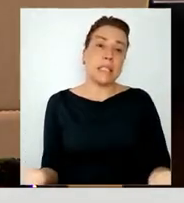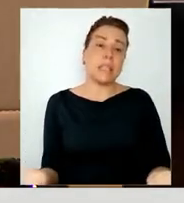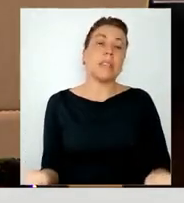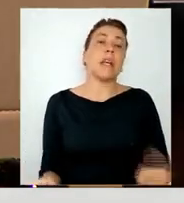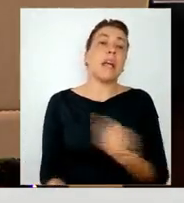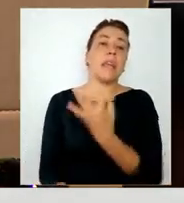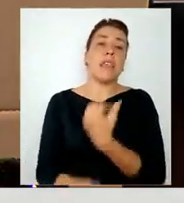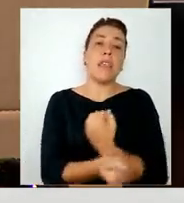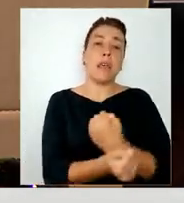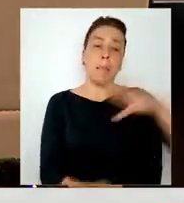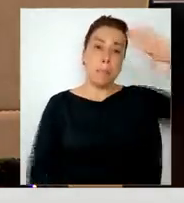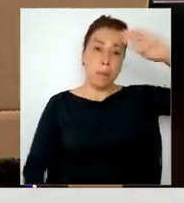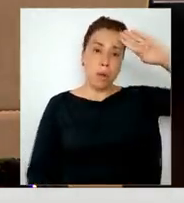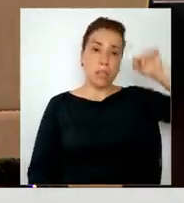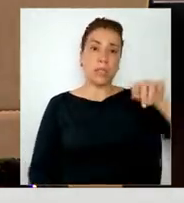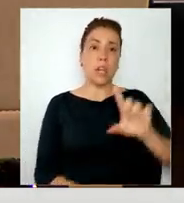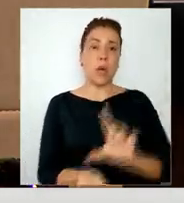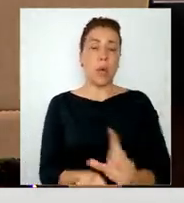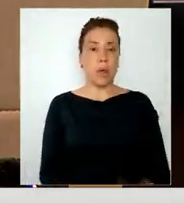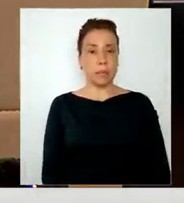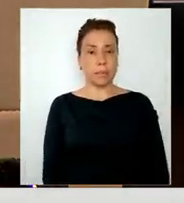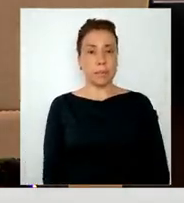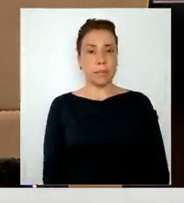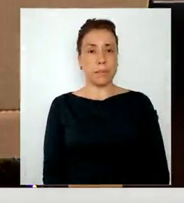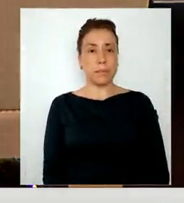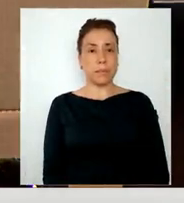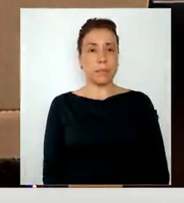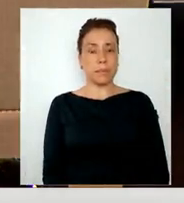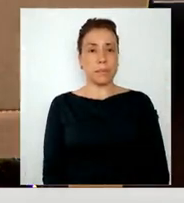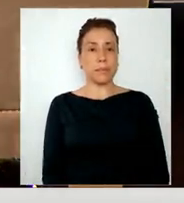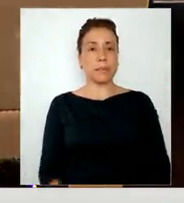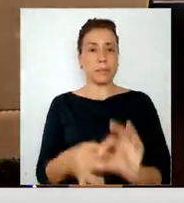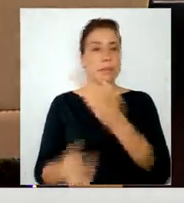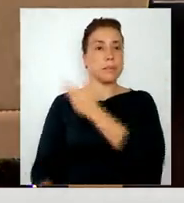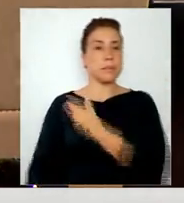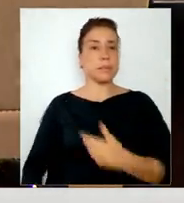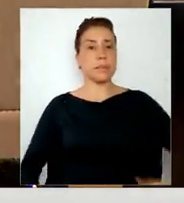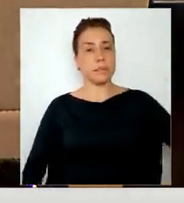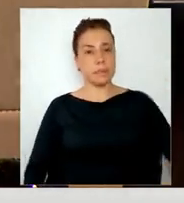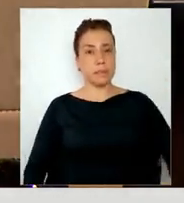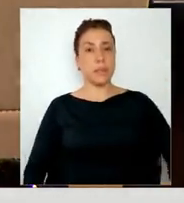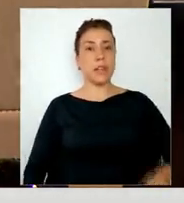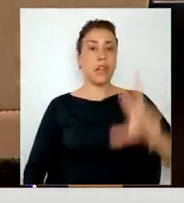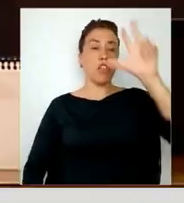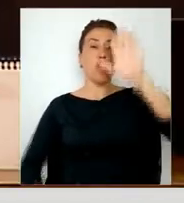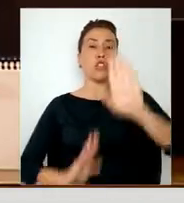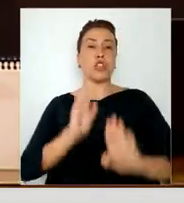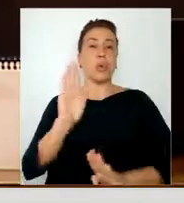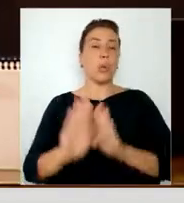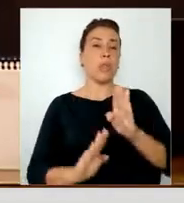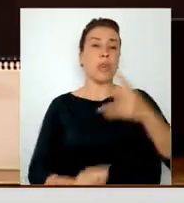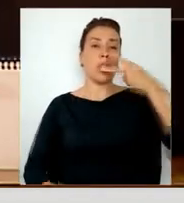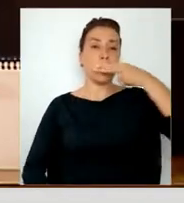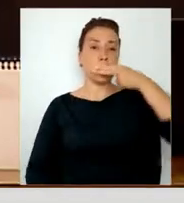estos sectores Rurales Muchas gracias presidente Dios cuida nuestro Muchas gracias